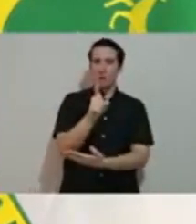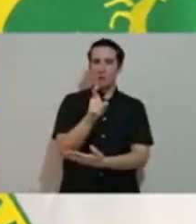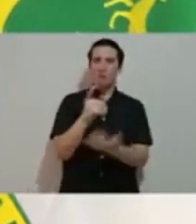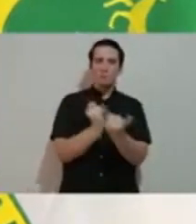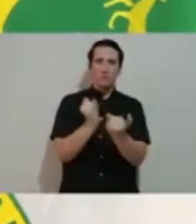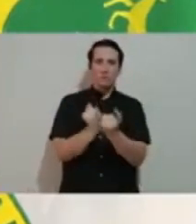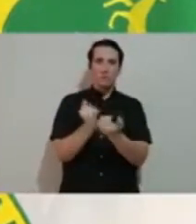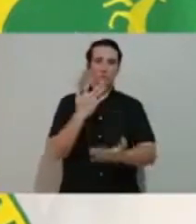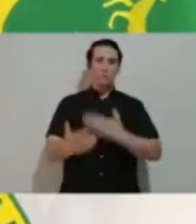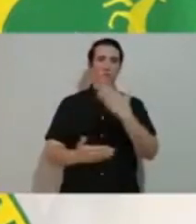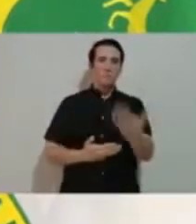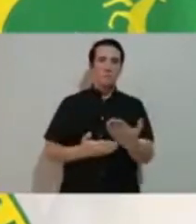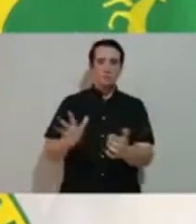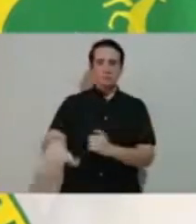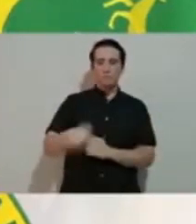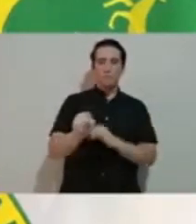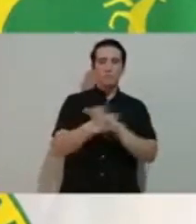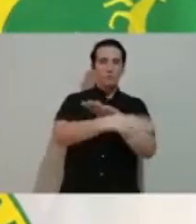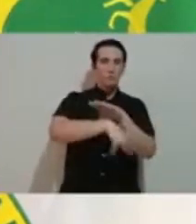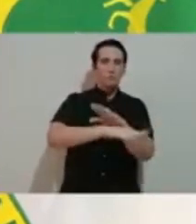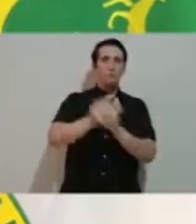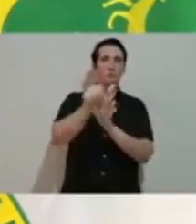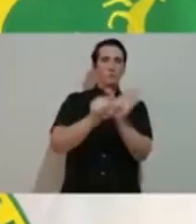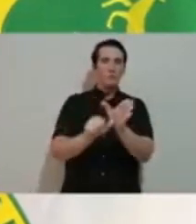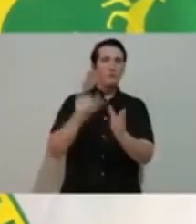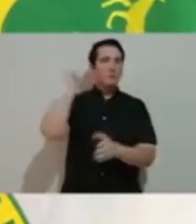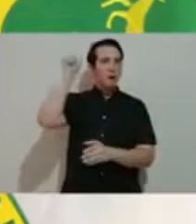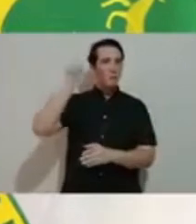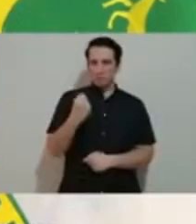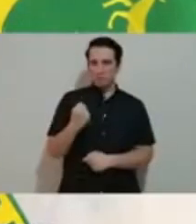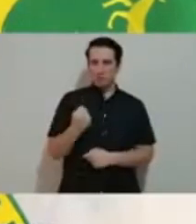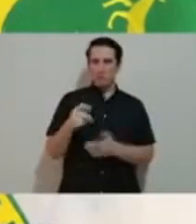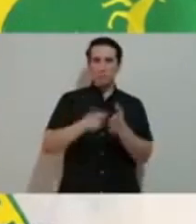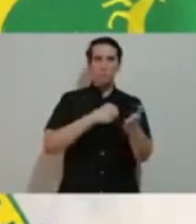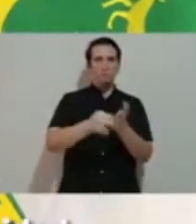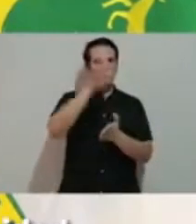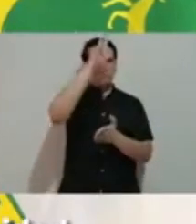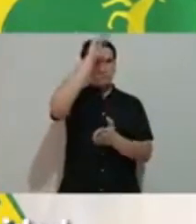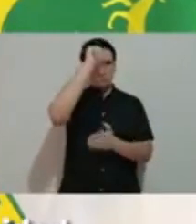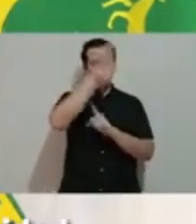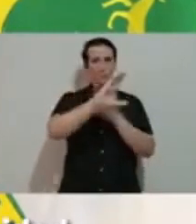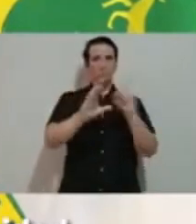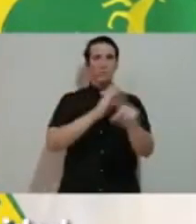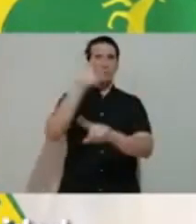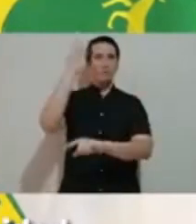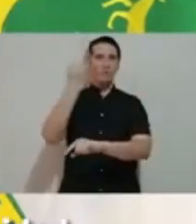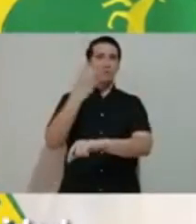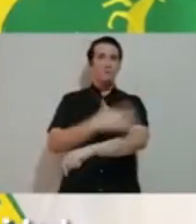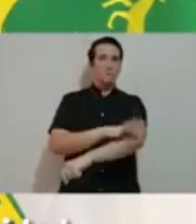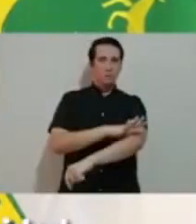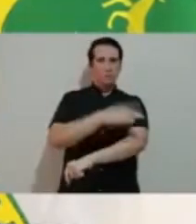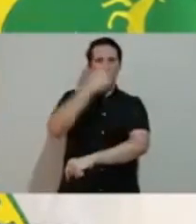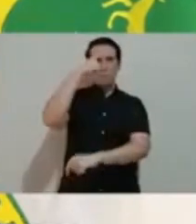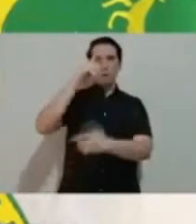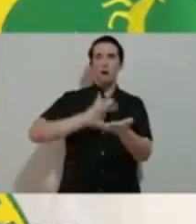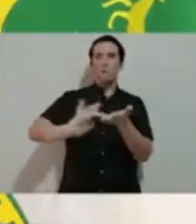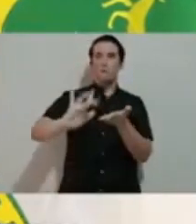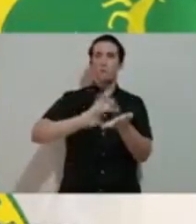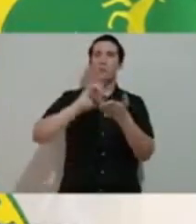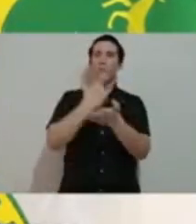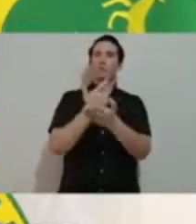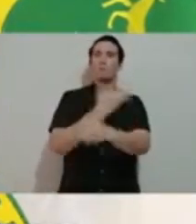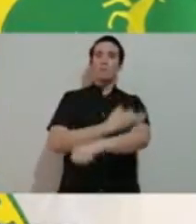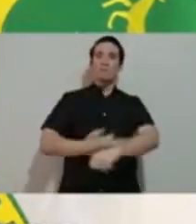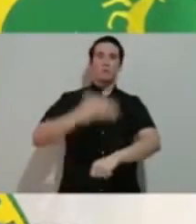potable y el servicio de recolección de basura durante los meses de abril y mayo. Vamos a firmar un convenio con la Comisión Federal de Electricidad para apoyar